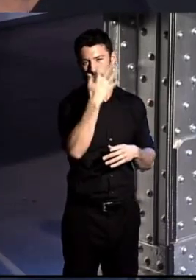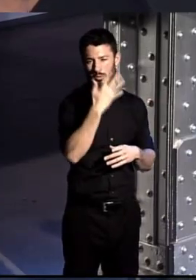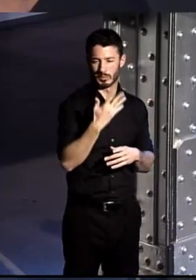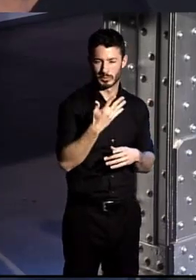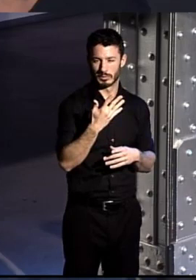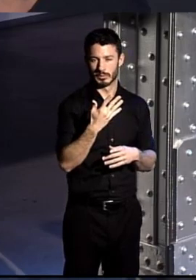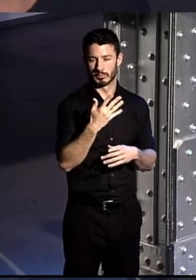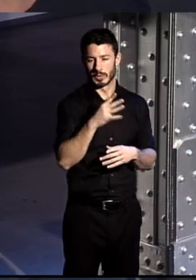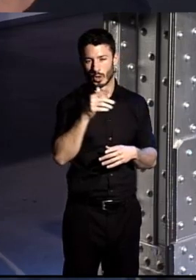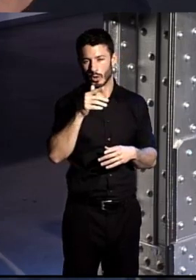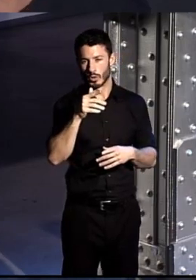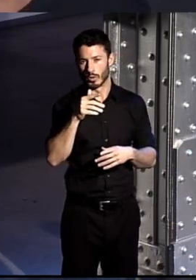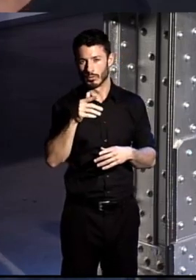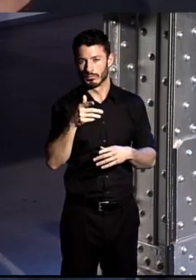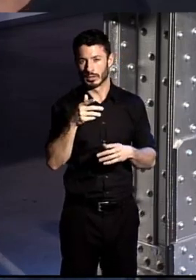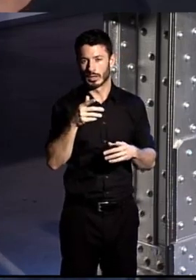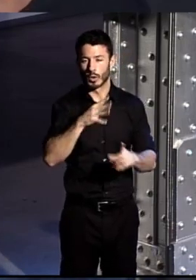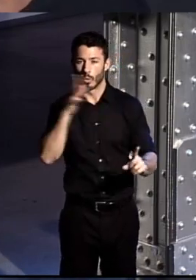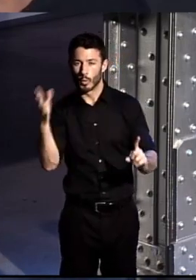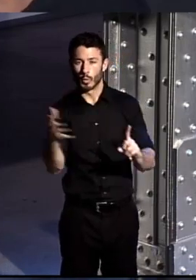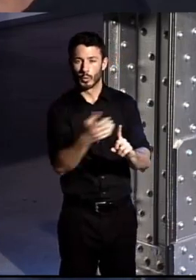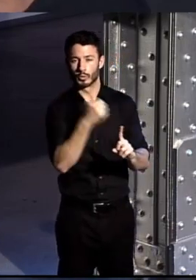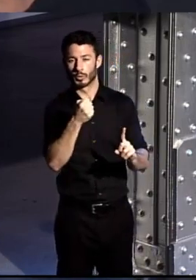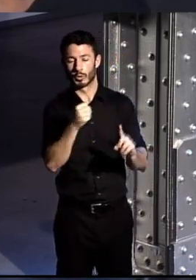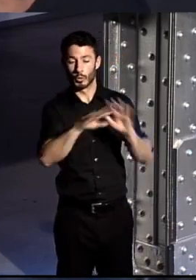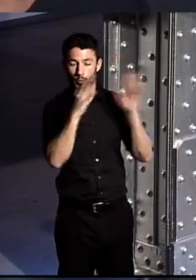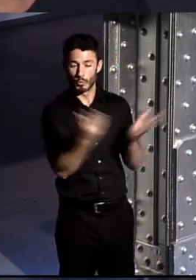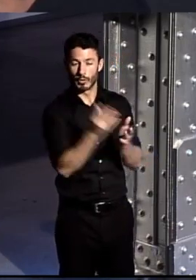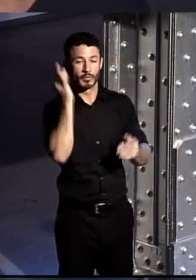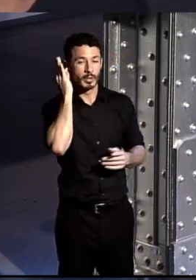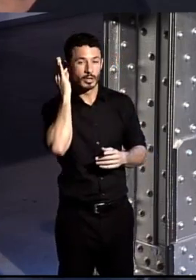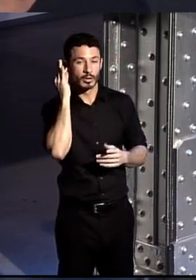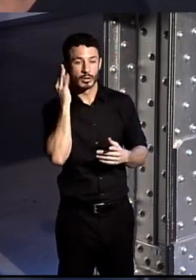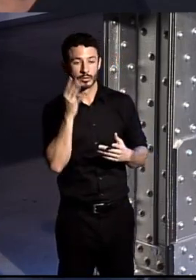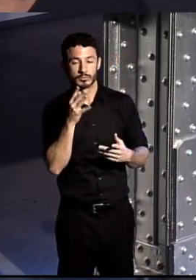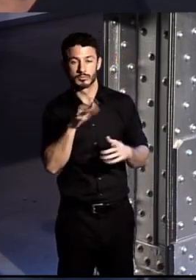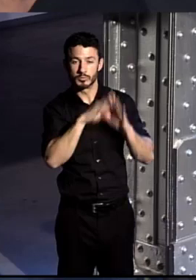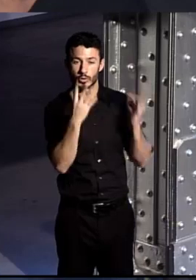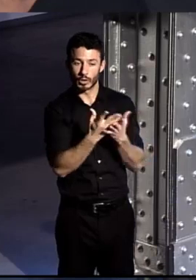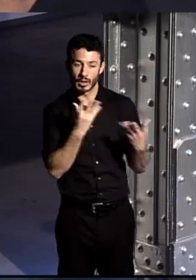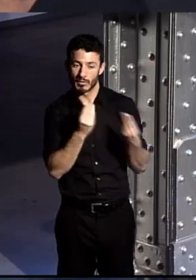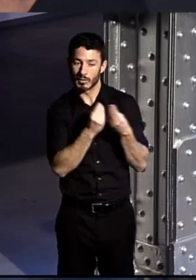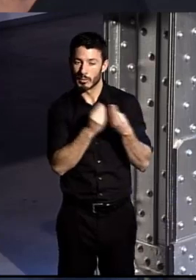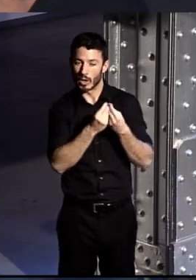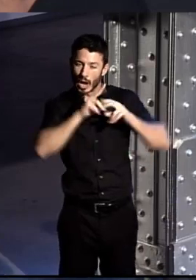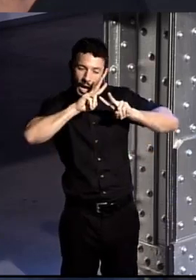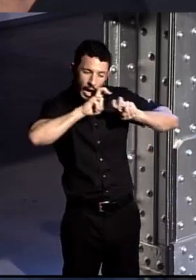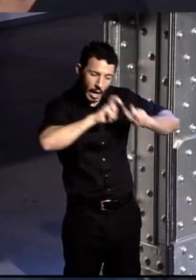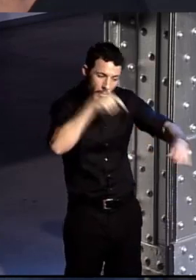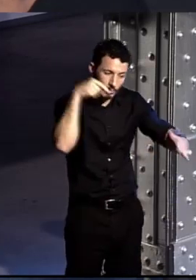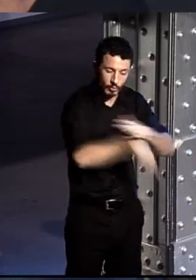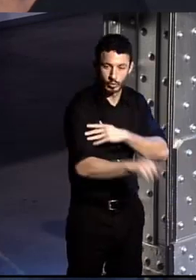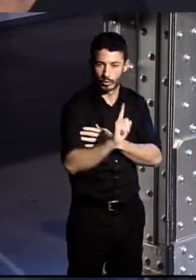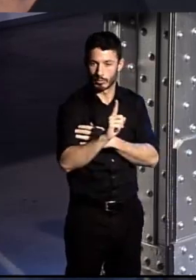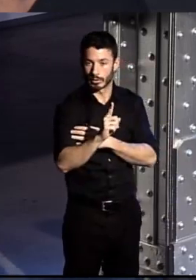también desde el tópico, pero es un universo con el que se convive, pero que no se explora a fondo. Y